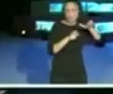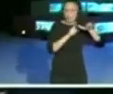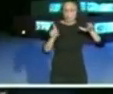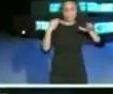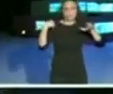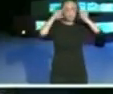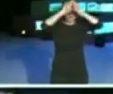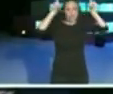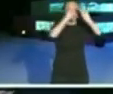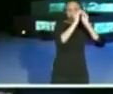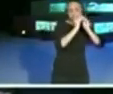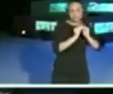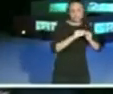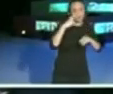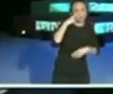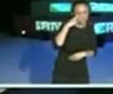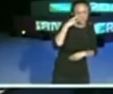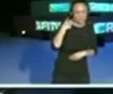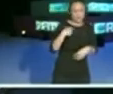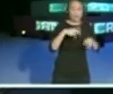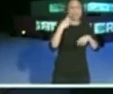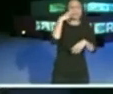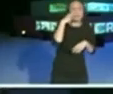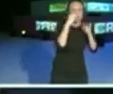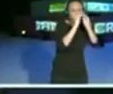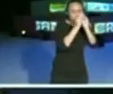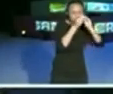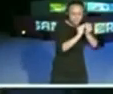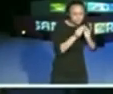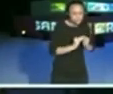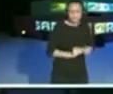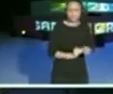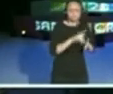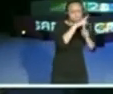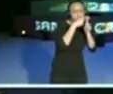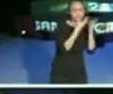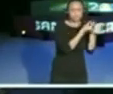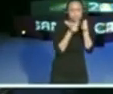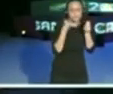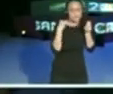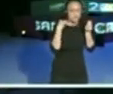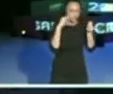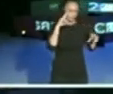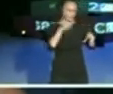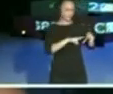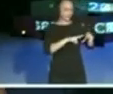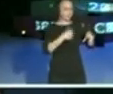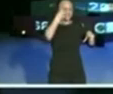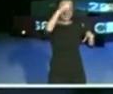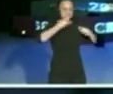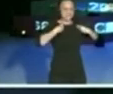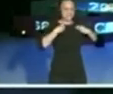Remendé tantos zapatos que tantas cosas contaban. Sus dueños, su vida, conocí sus